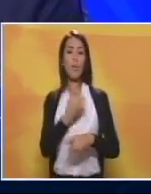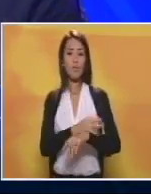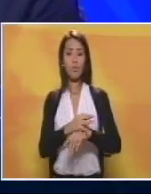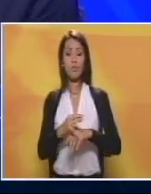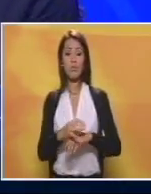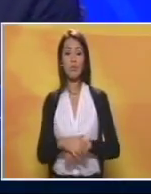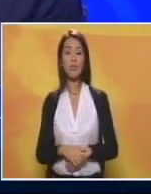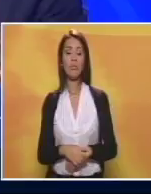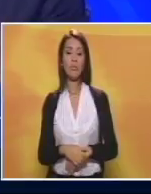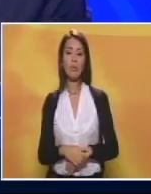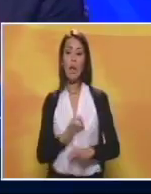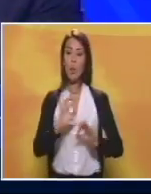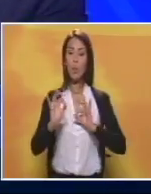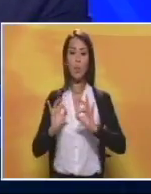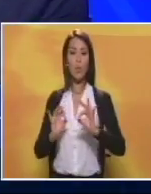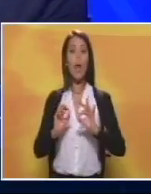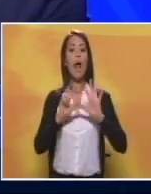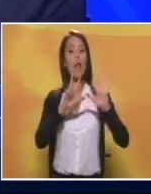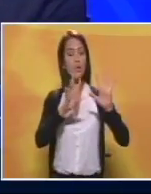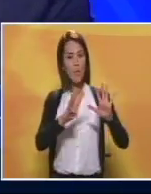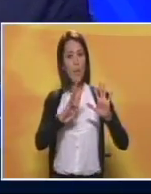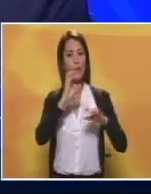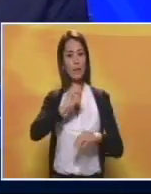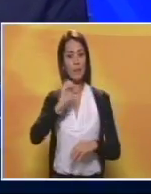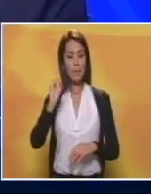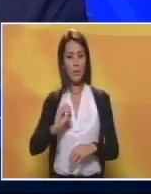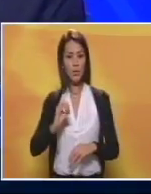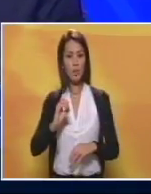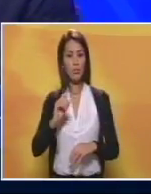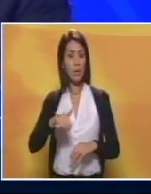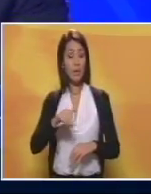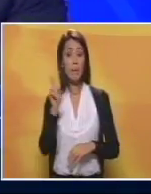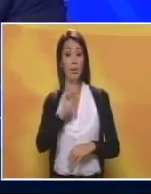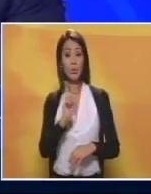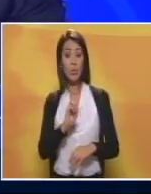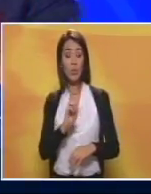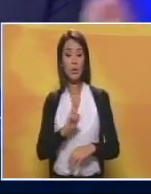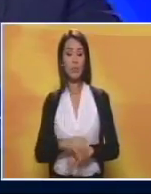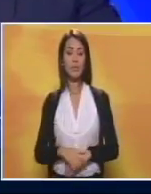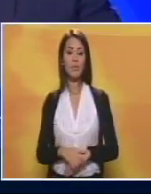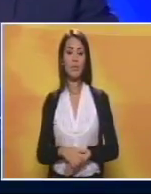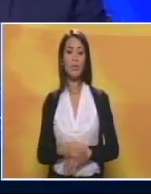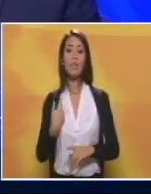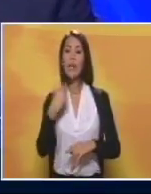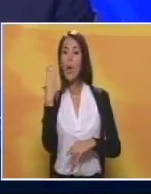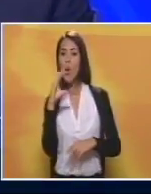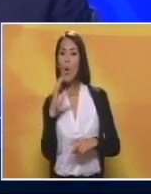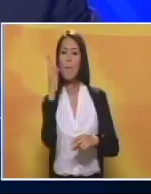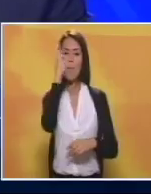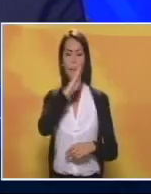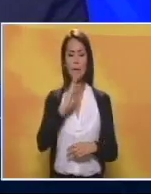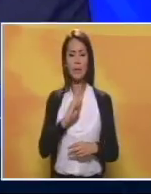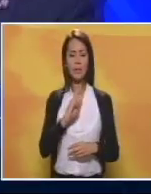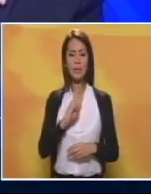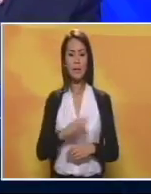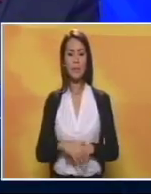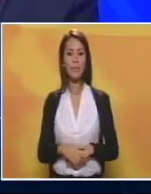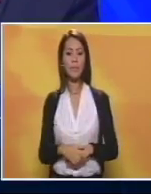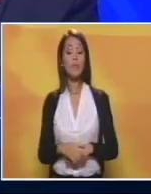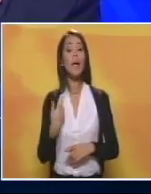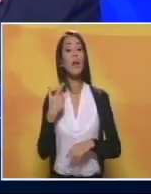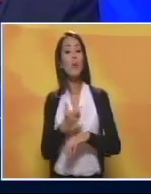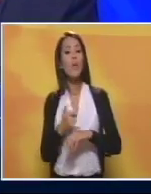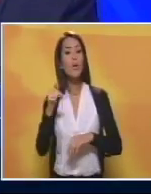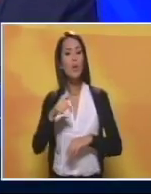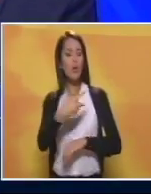El 90% de la malaria de América la da Venezuela, la produce Venezuela, y nuestros casos de malaria van a Colombia, van a Brasil, van a la Guyana. El gobierno hoy